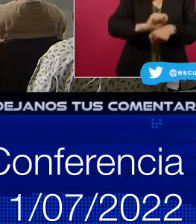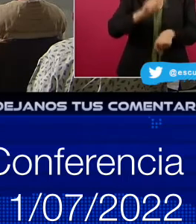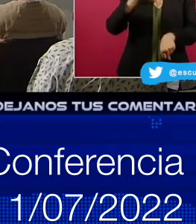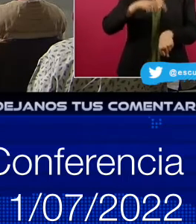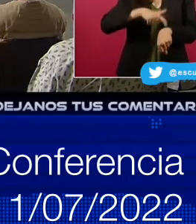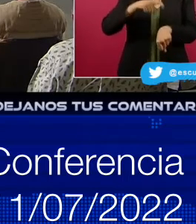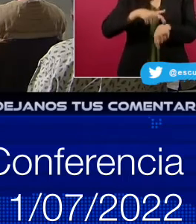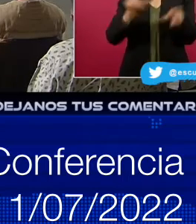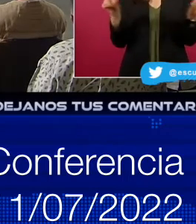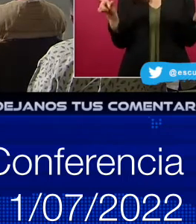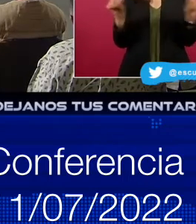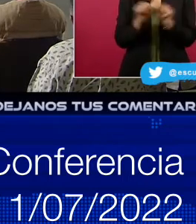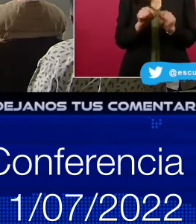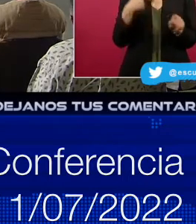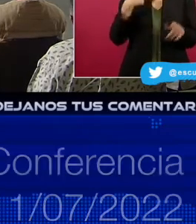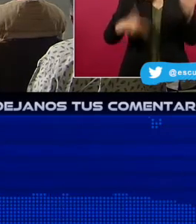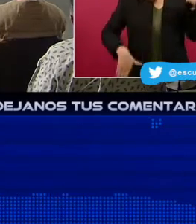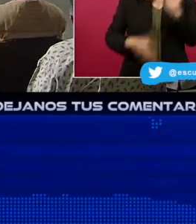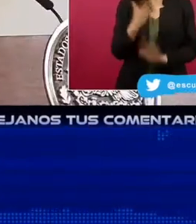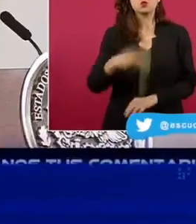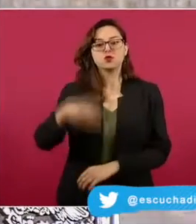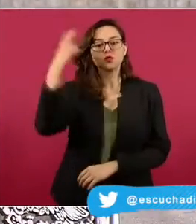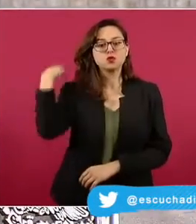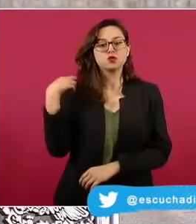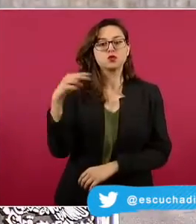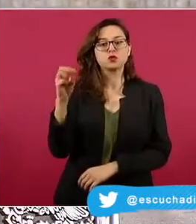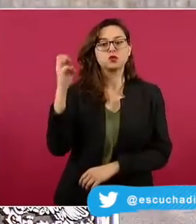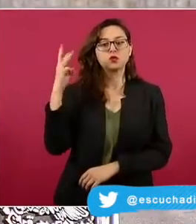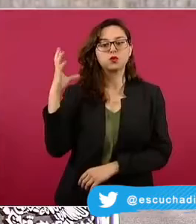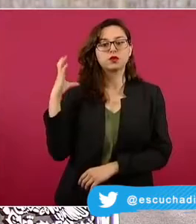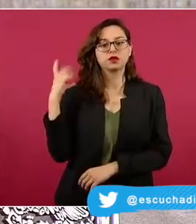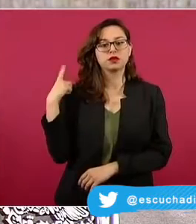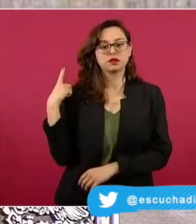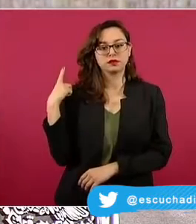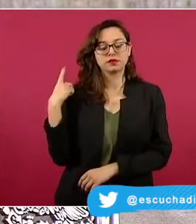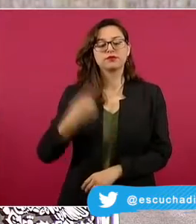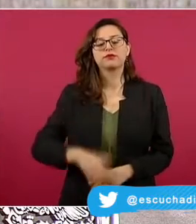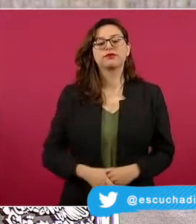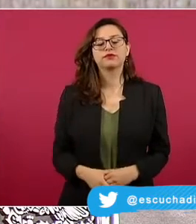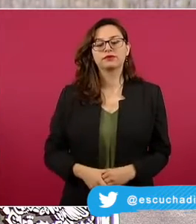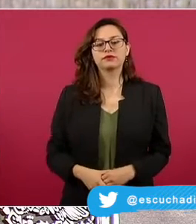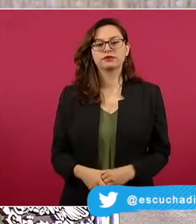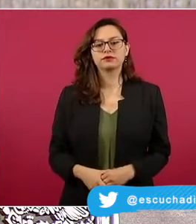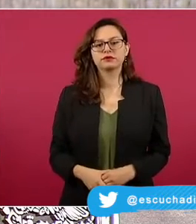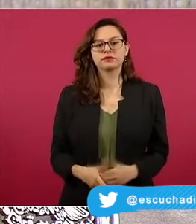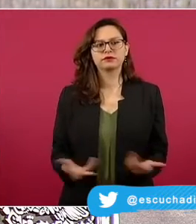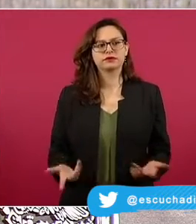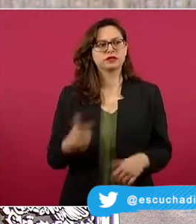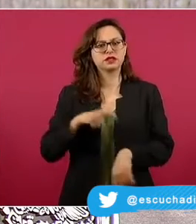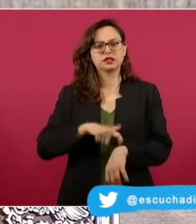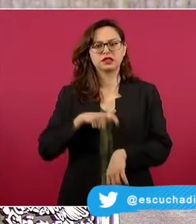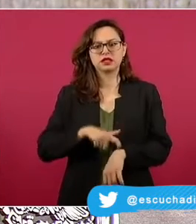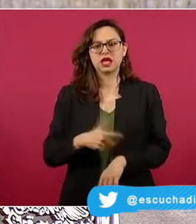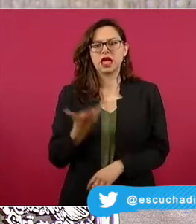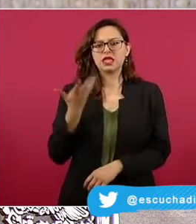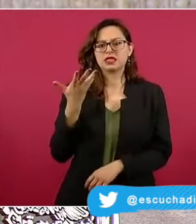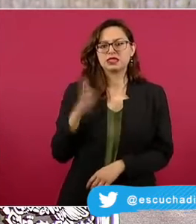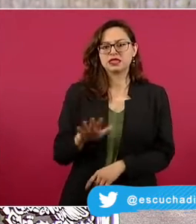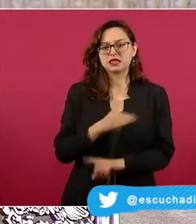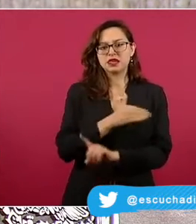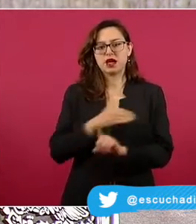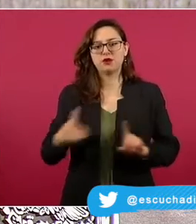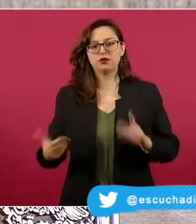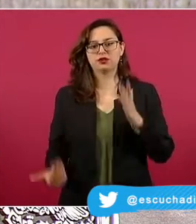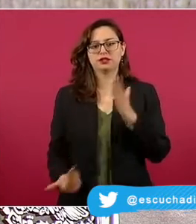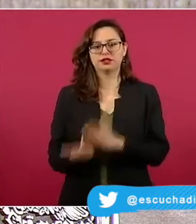a Washington. El día de hoy, salimos, el presidente, por medio del director del Instituto Nacional de